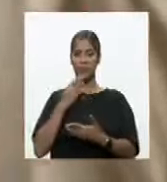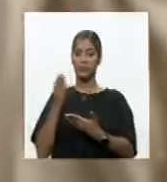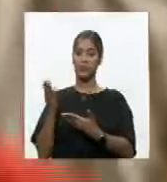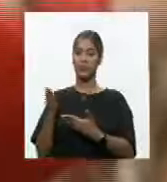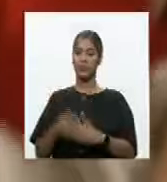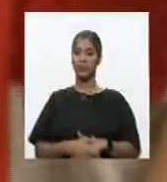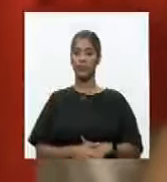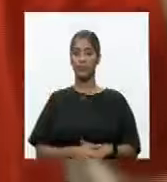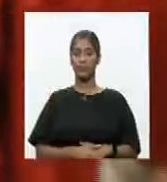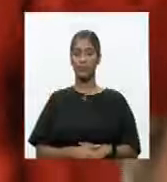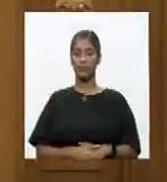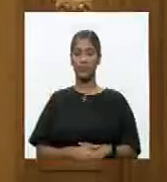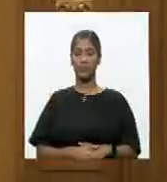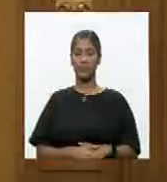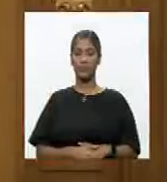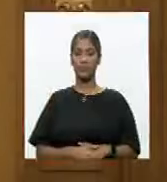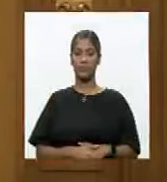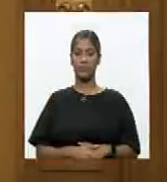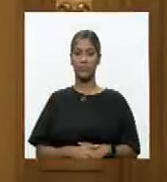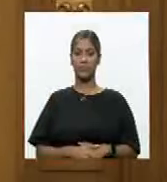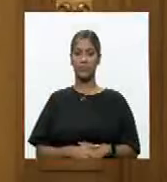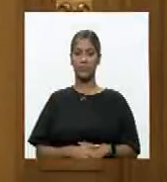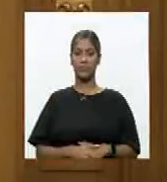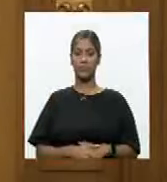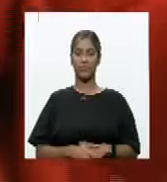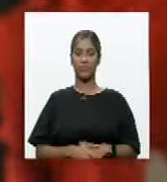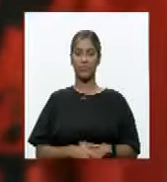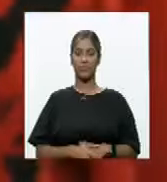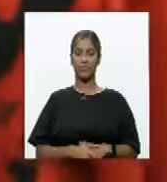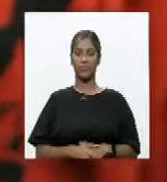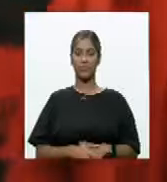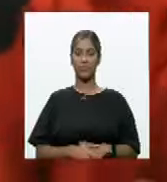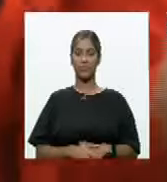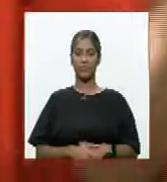A darle un beso al jardín.